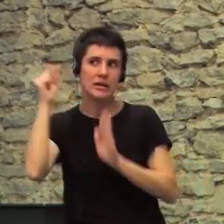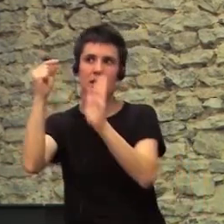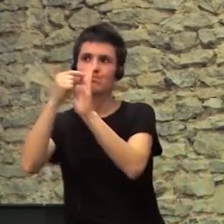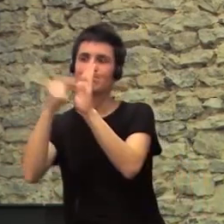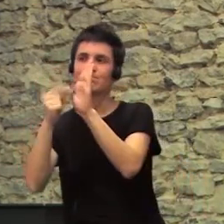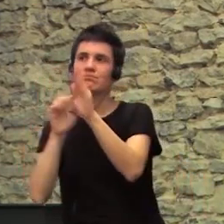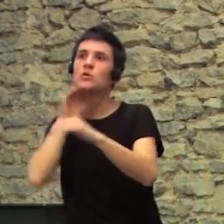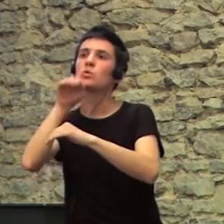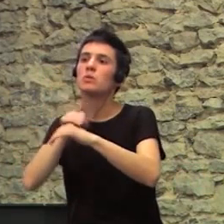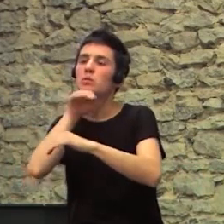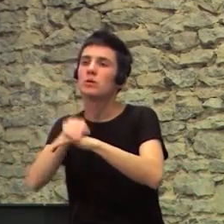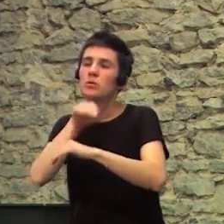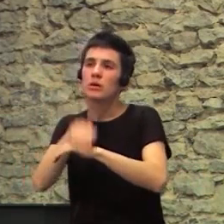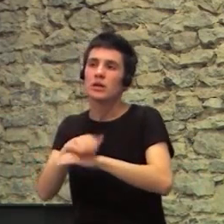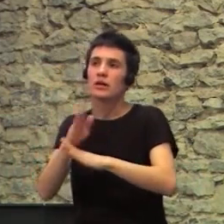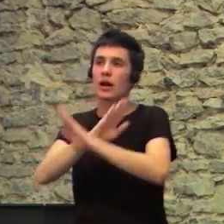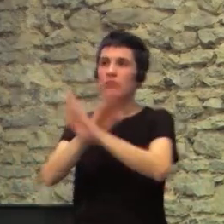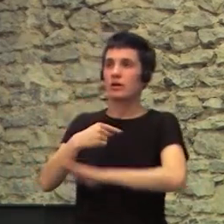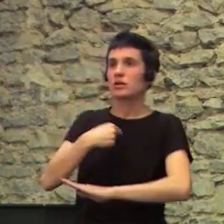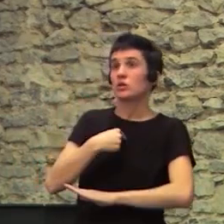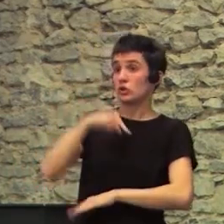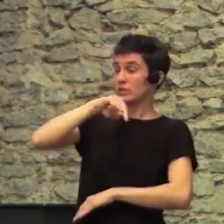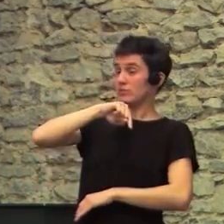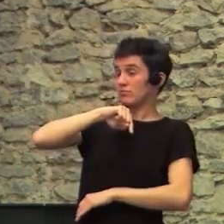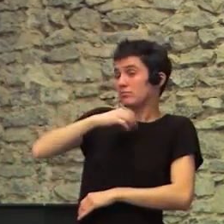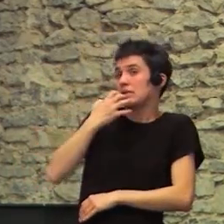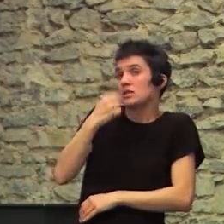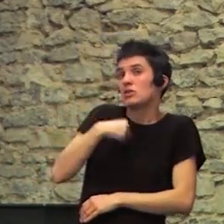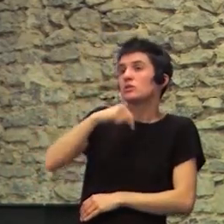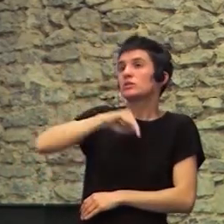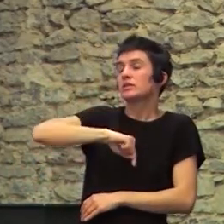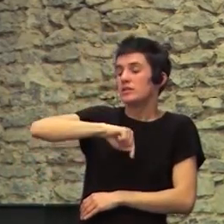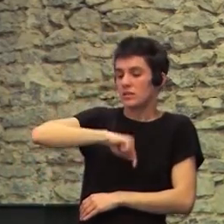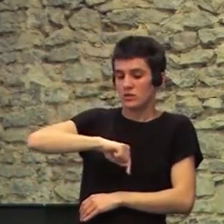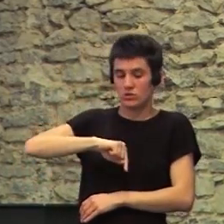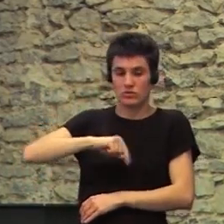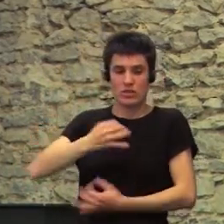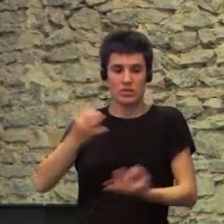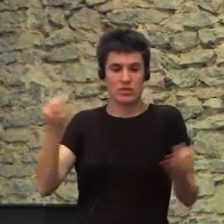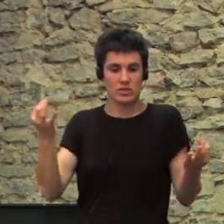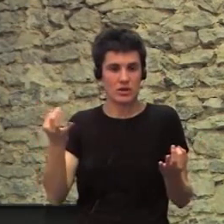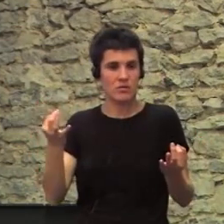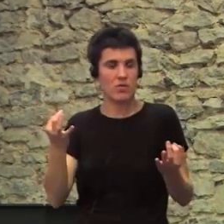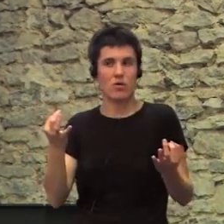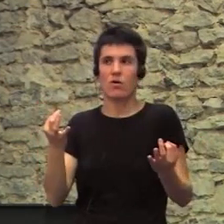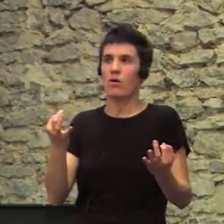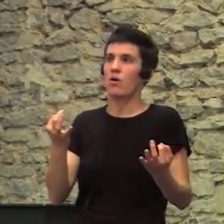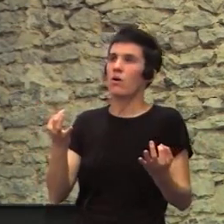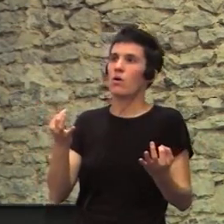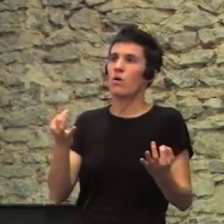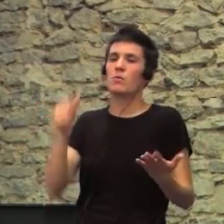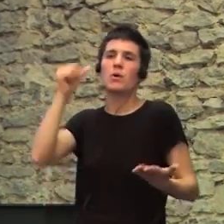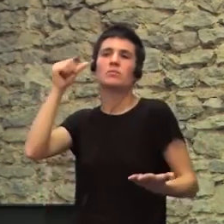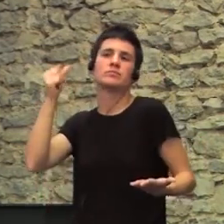decir, en la medida en la que yo siento que tengo que cumplir, por ejemplo, con la